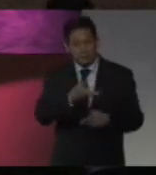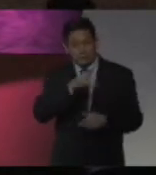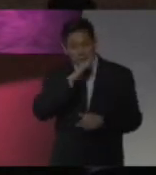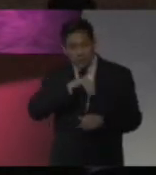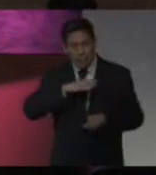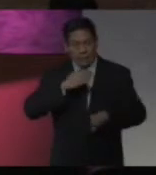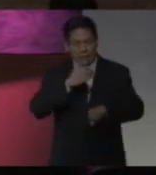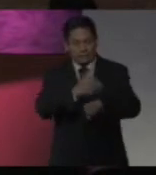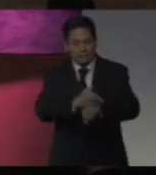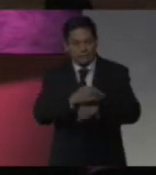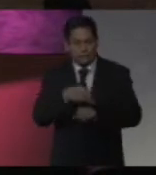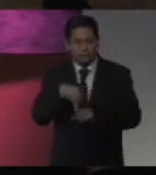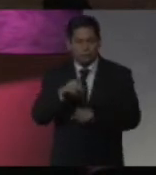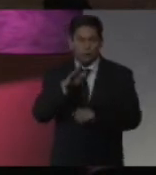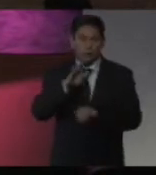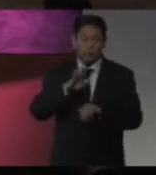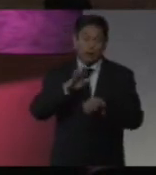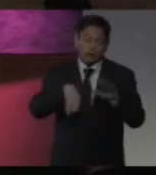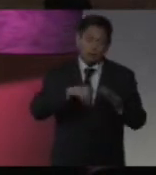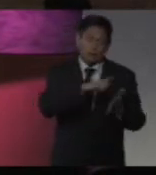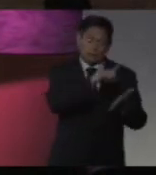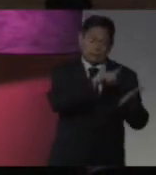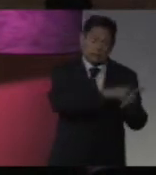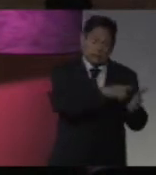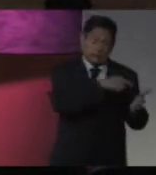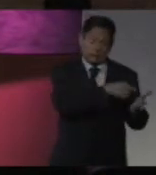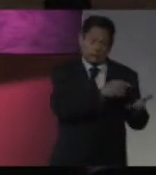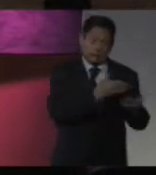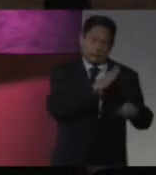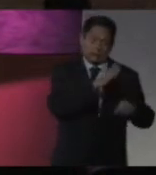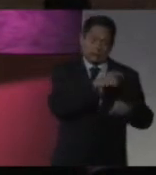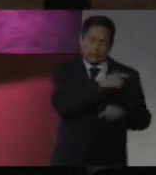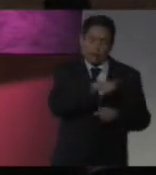derecho occidental el significado de la ley penal, ¿no?